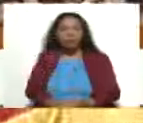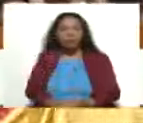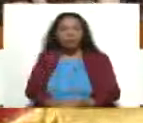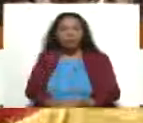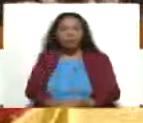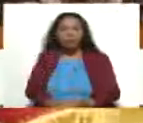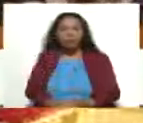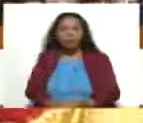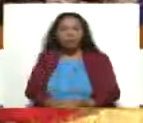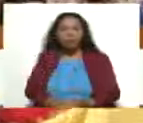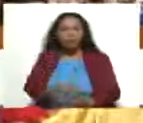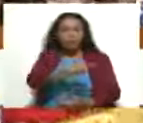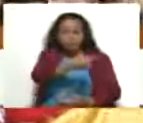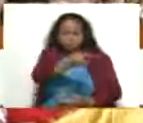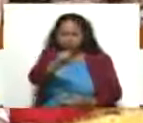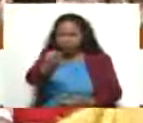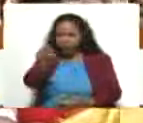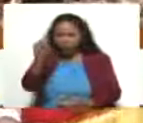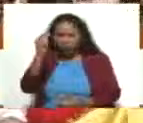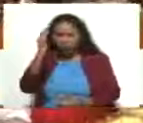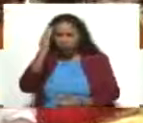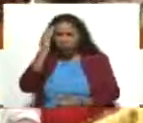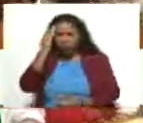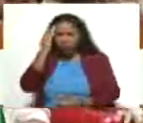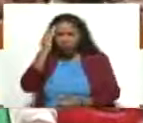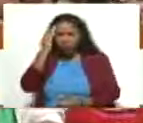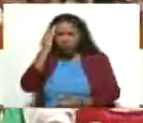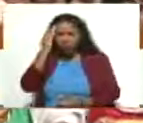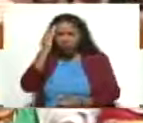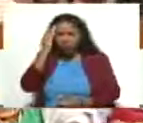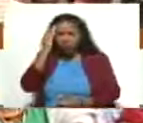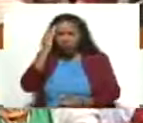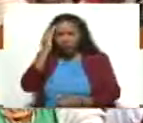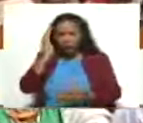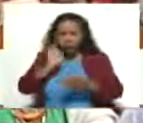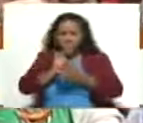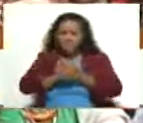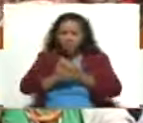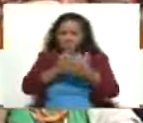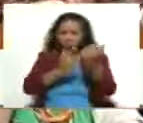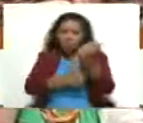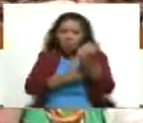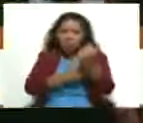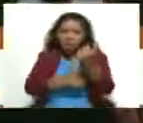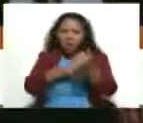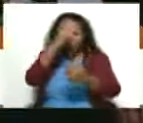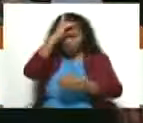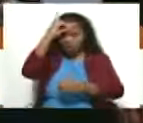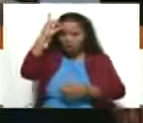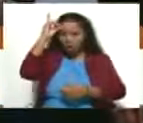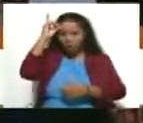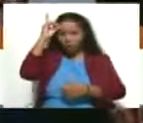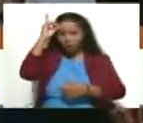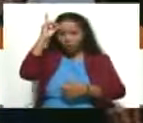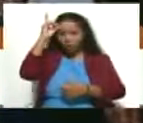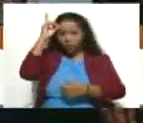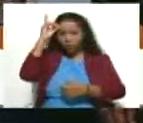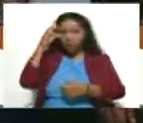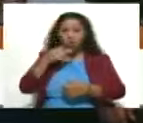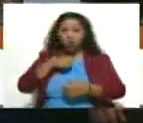Usted sabe, mi querido hermano Diosdado, que durante toda la